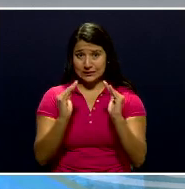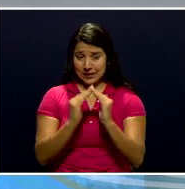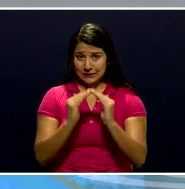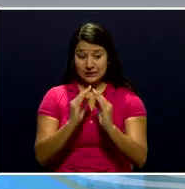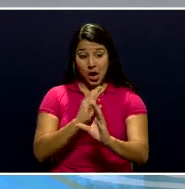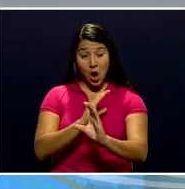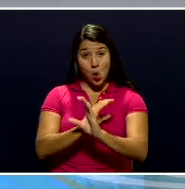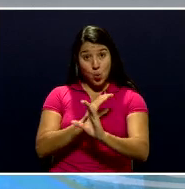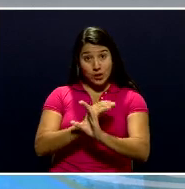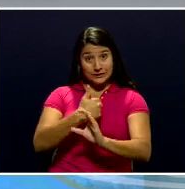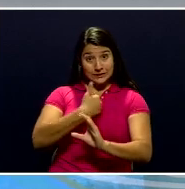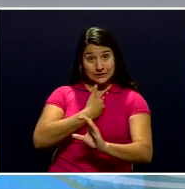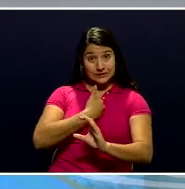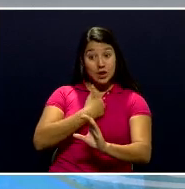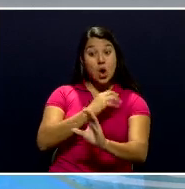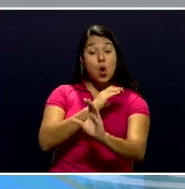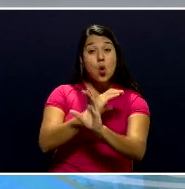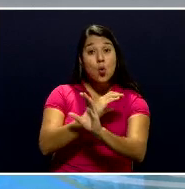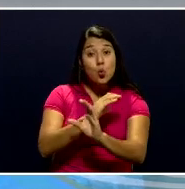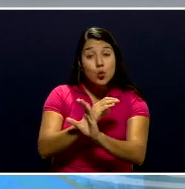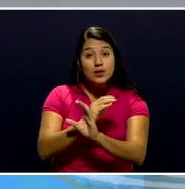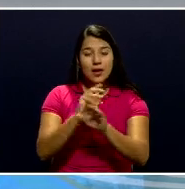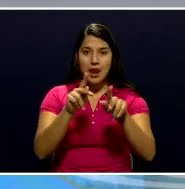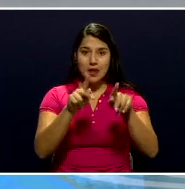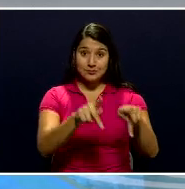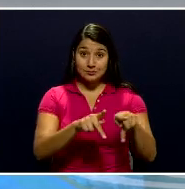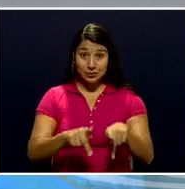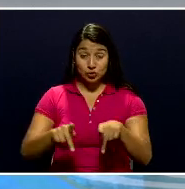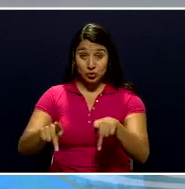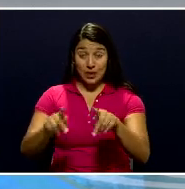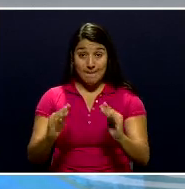y proteja a la gente que vive con usted.